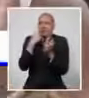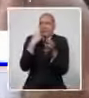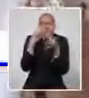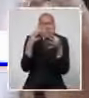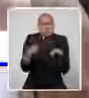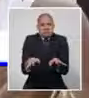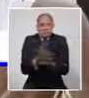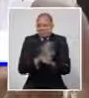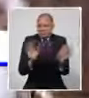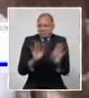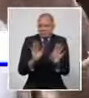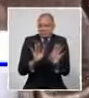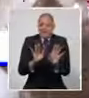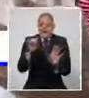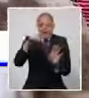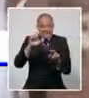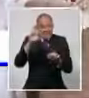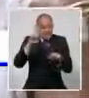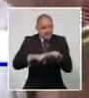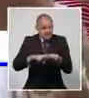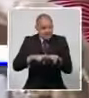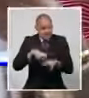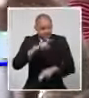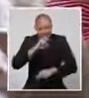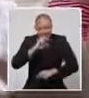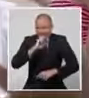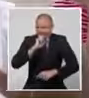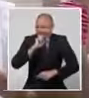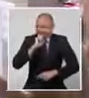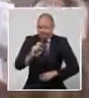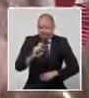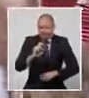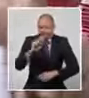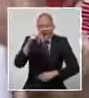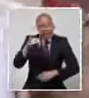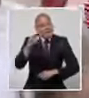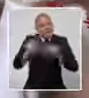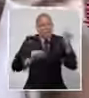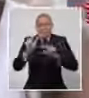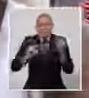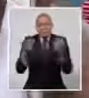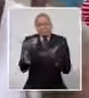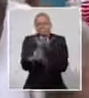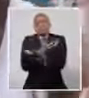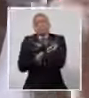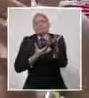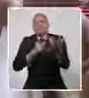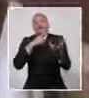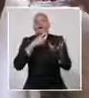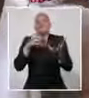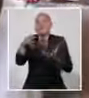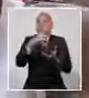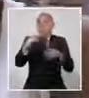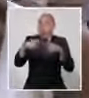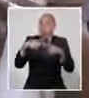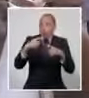todo lo mismo. Y en Centro Habana es más el desorden que en otros lugares que yo he ido